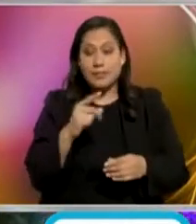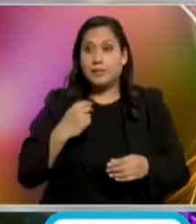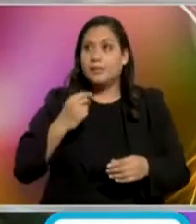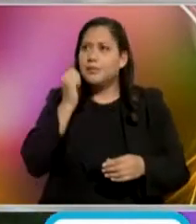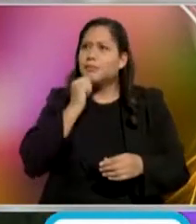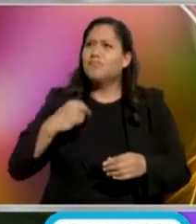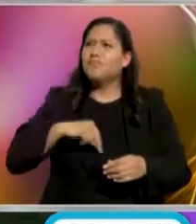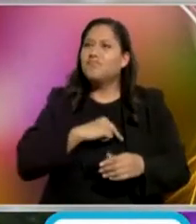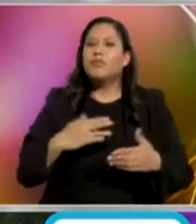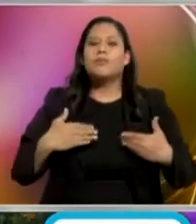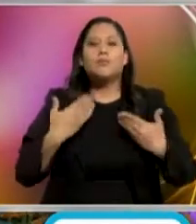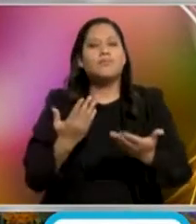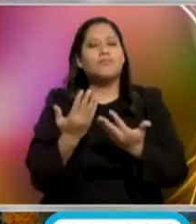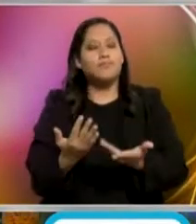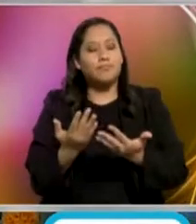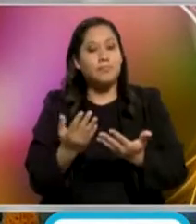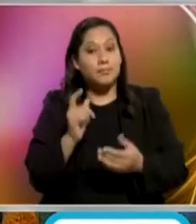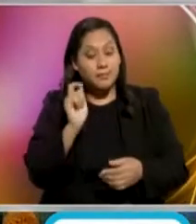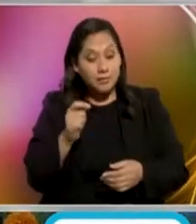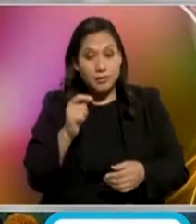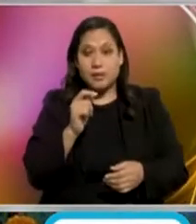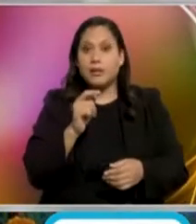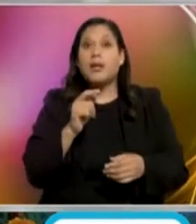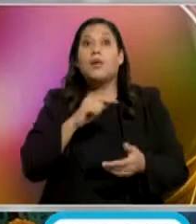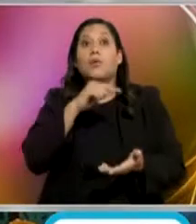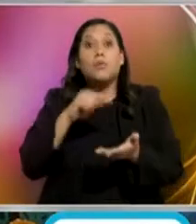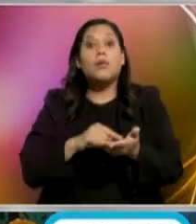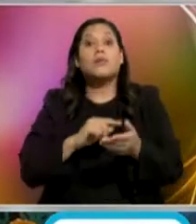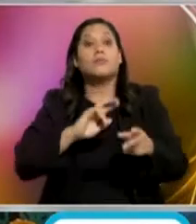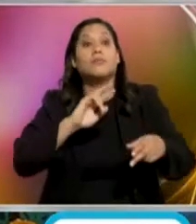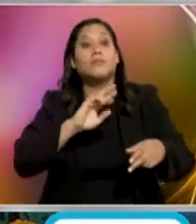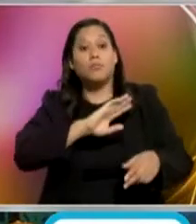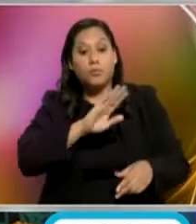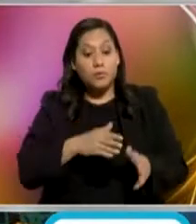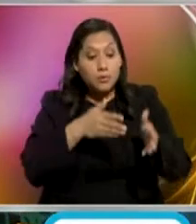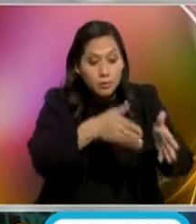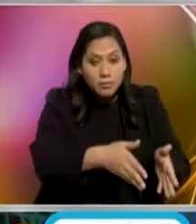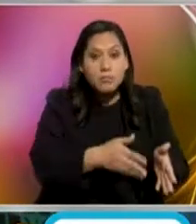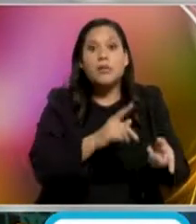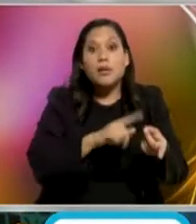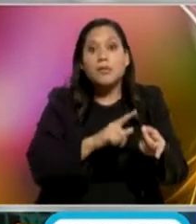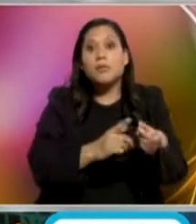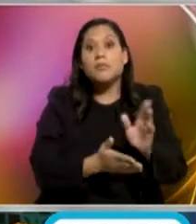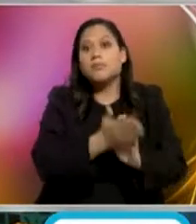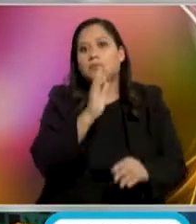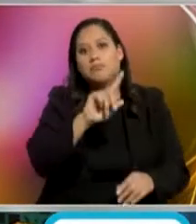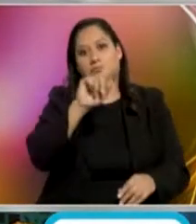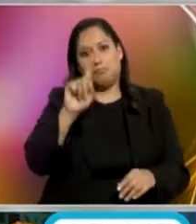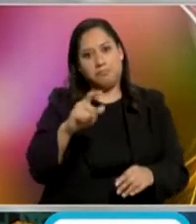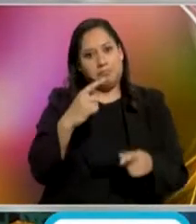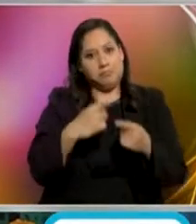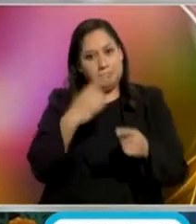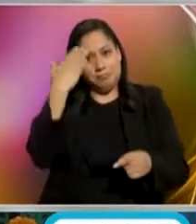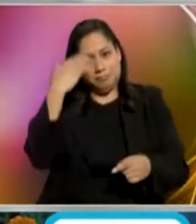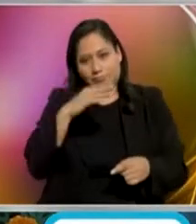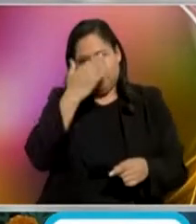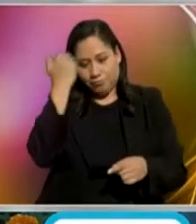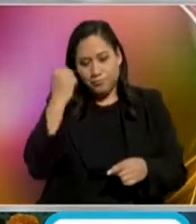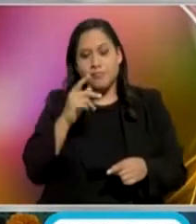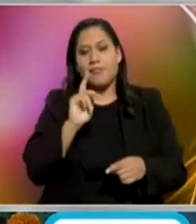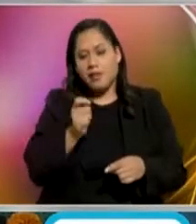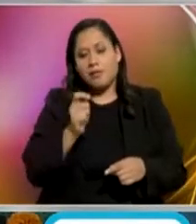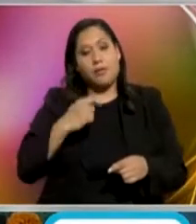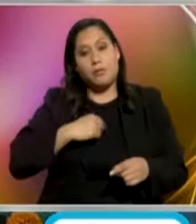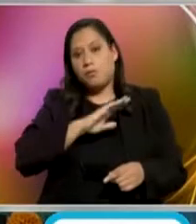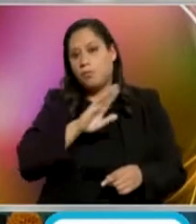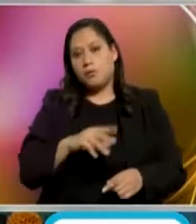de que pues, científicamente pues no se sabe a dónde vamos. Y mucha gente elige decir, bueno, pues yo voy con la evidencia científica, entonces uno se muere y se